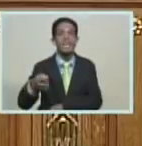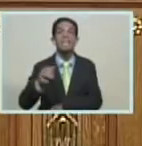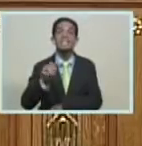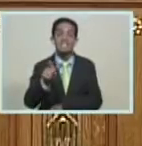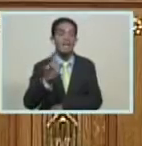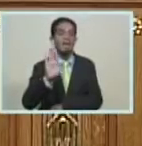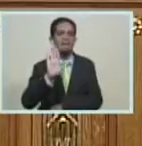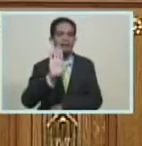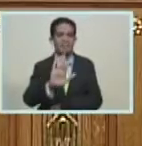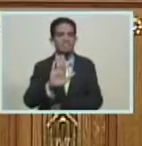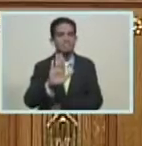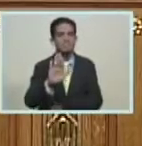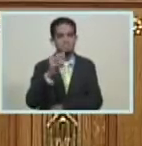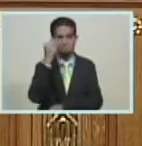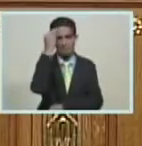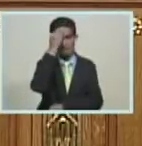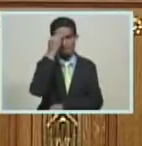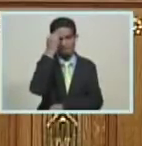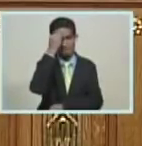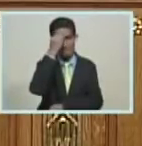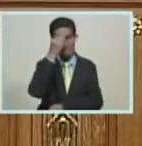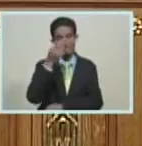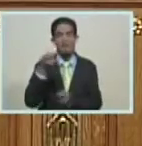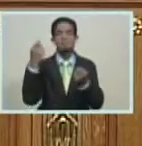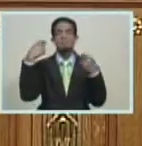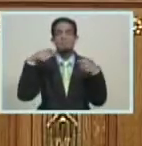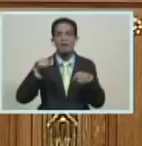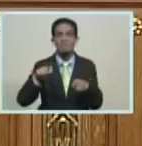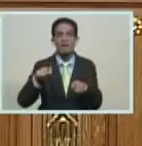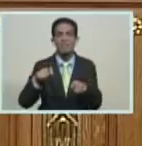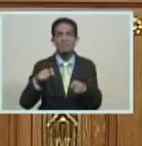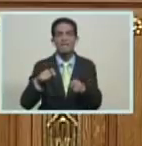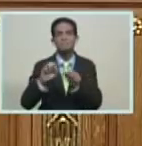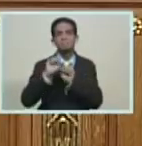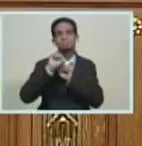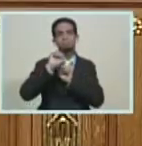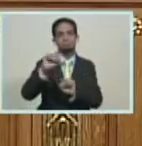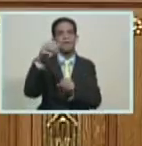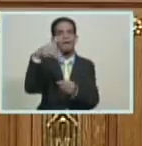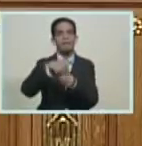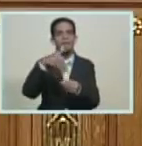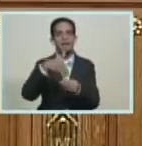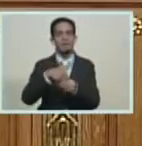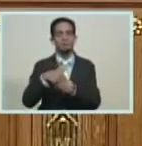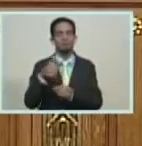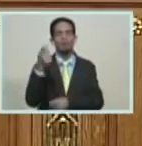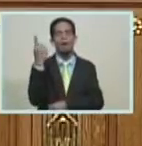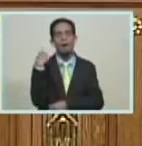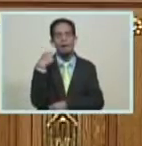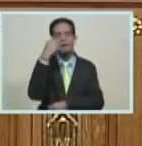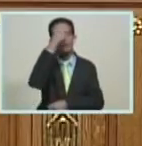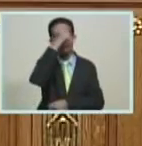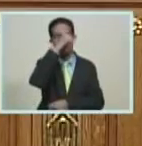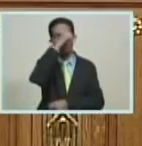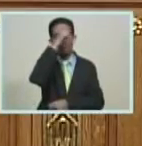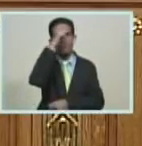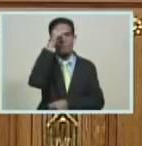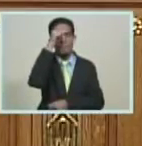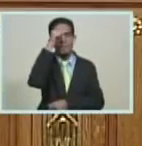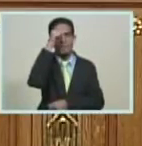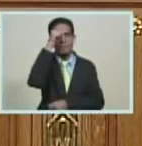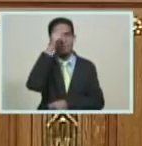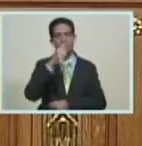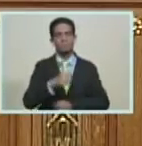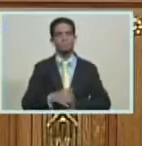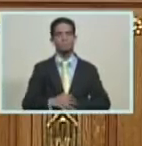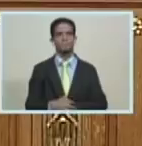así creían ellos tratar de evitar las elecciones democráticas y la elección del